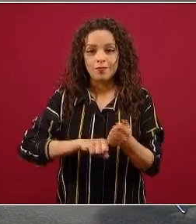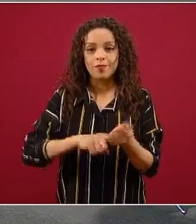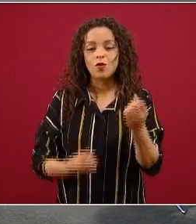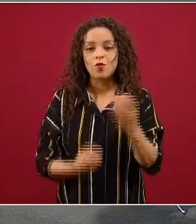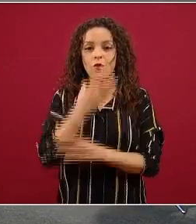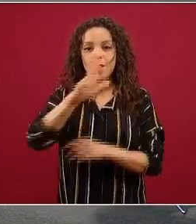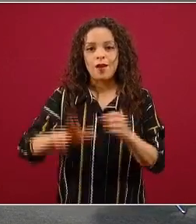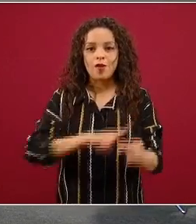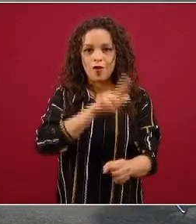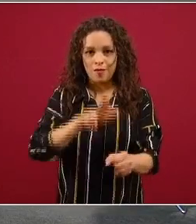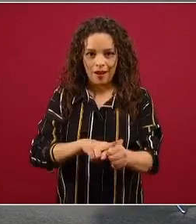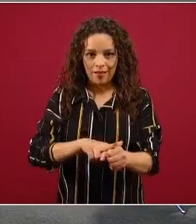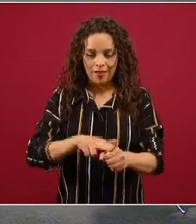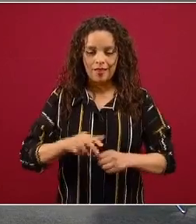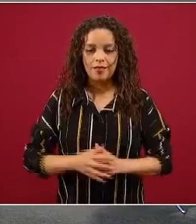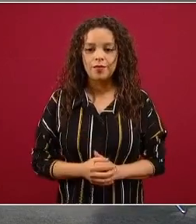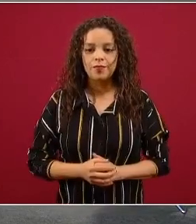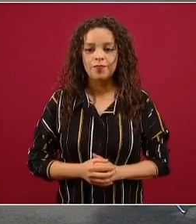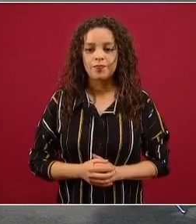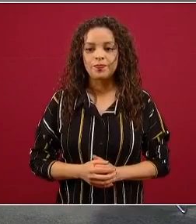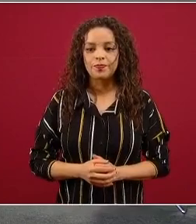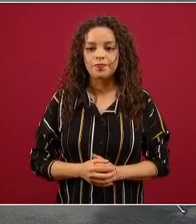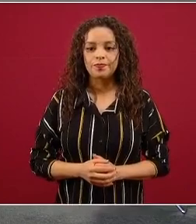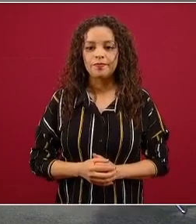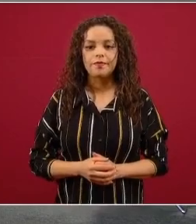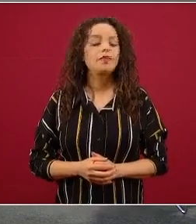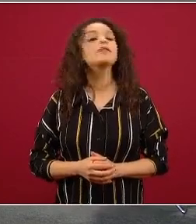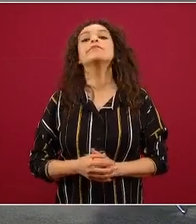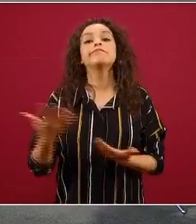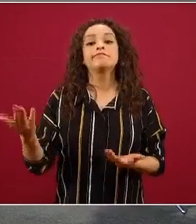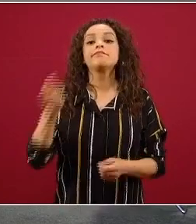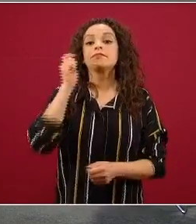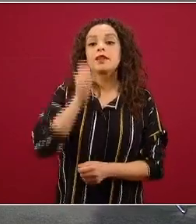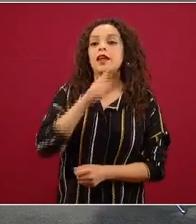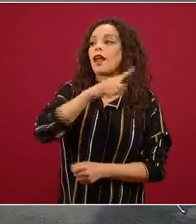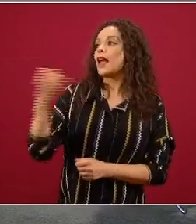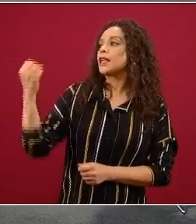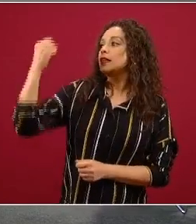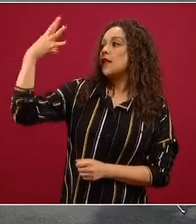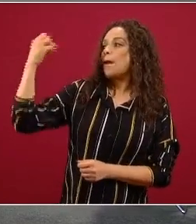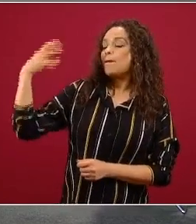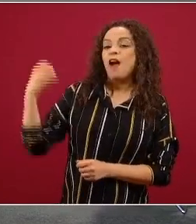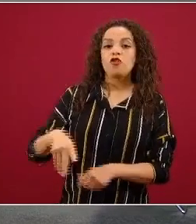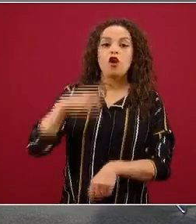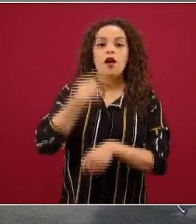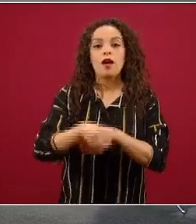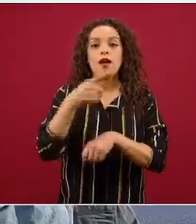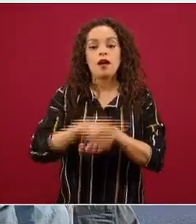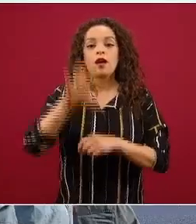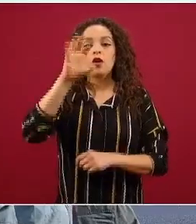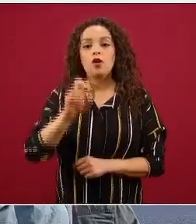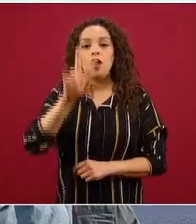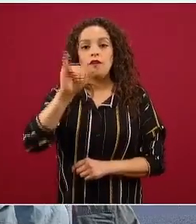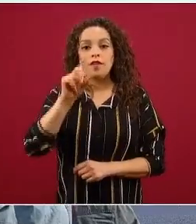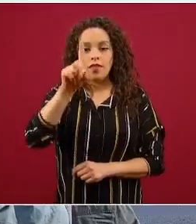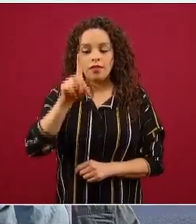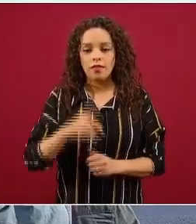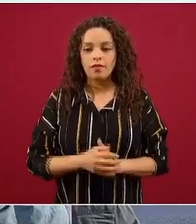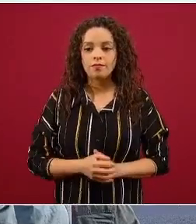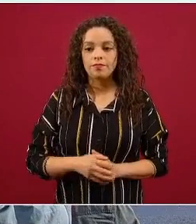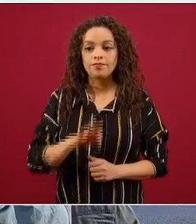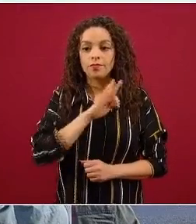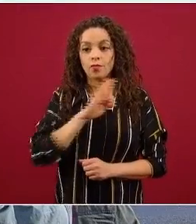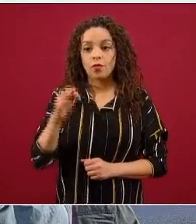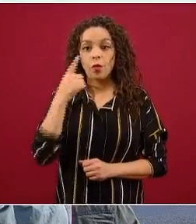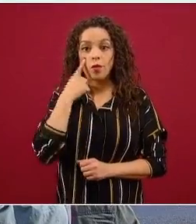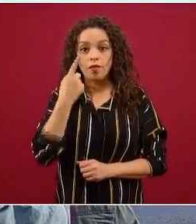normalidad, precisamente caracterizada por el semáforo de riesgo COVID, que veremos en la siguiente diapositiva. Es